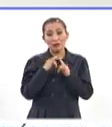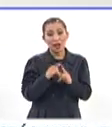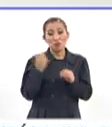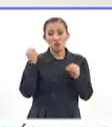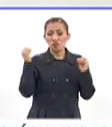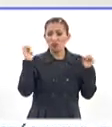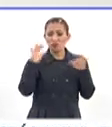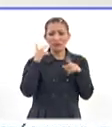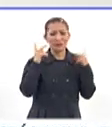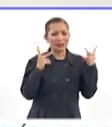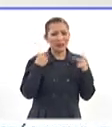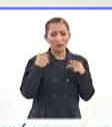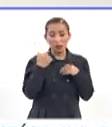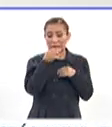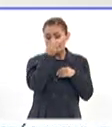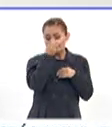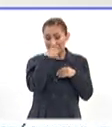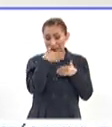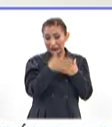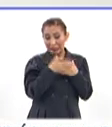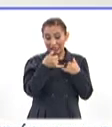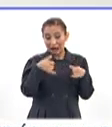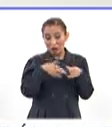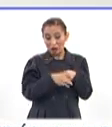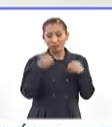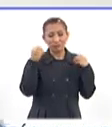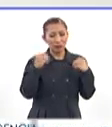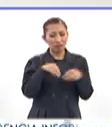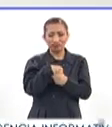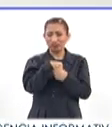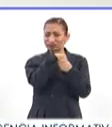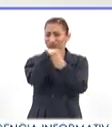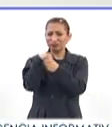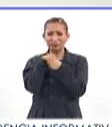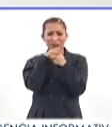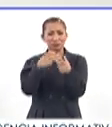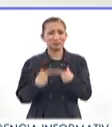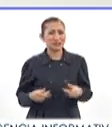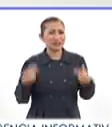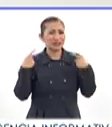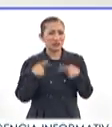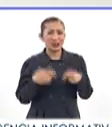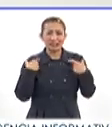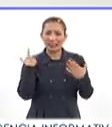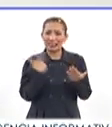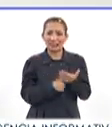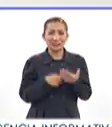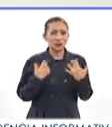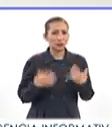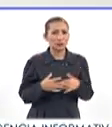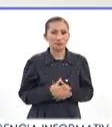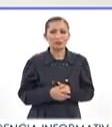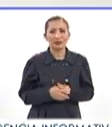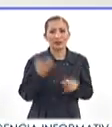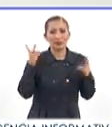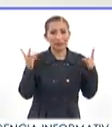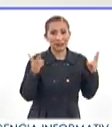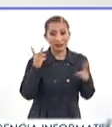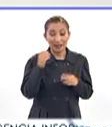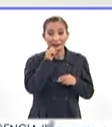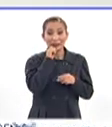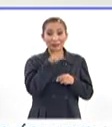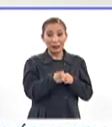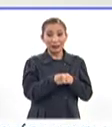muy visitada, así que en unos cuantos minutos después de la inauguración pues va a haber una gran cantidad de personas que visitan,